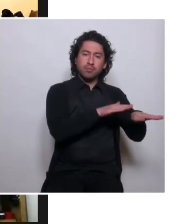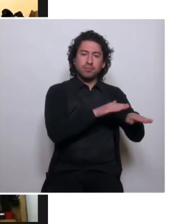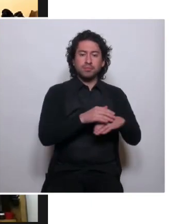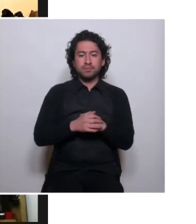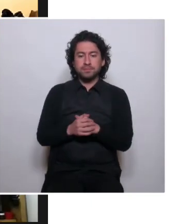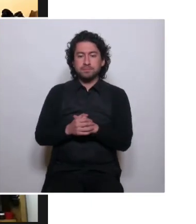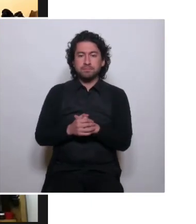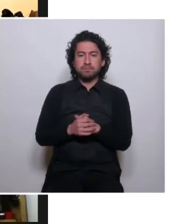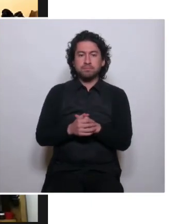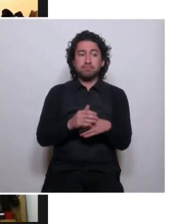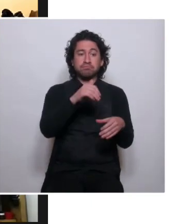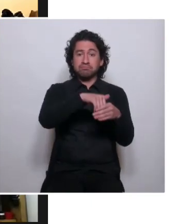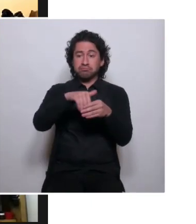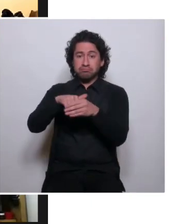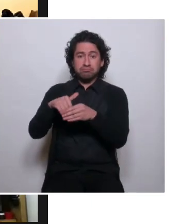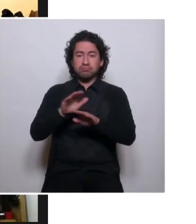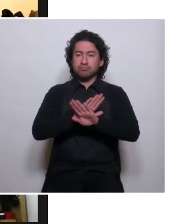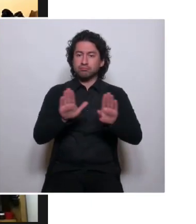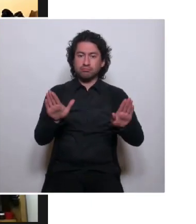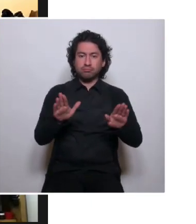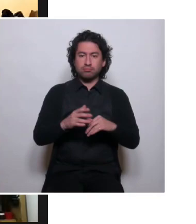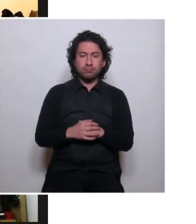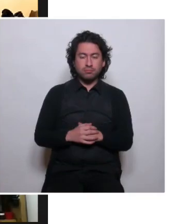secretario. Bien, terminada la votación.